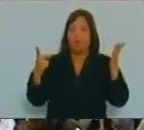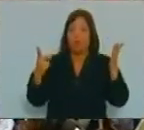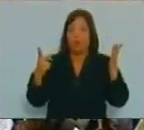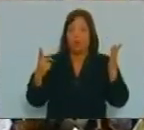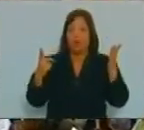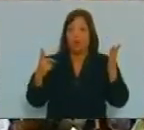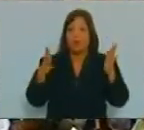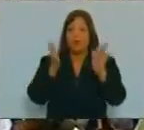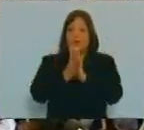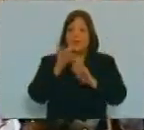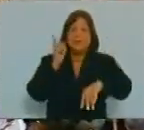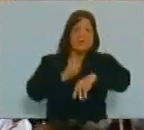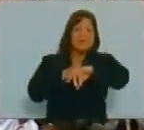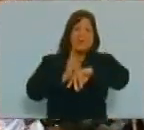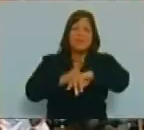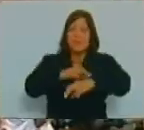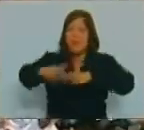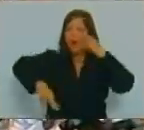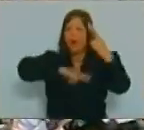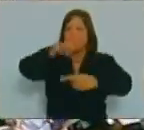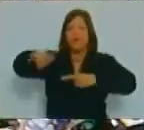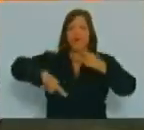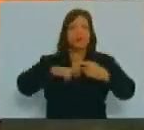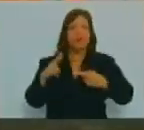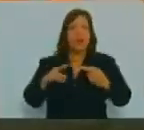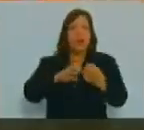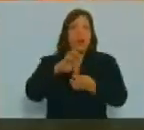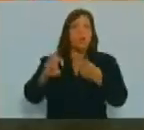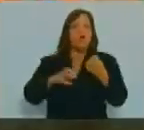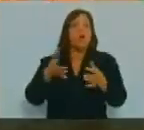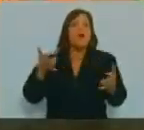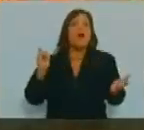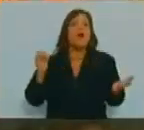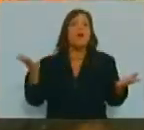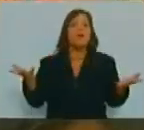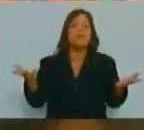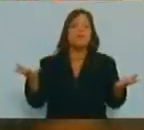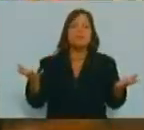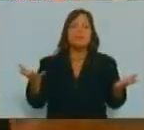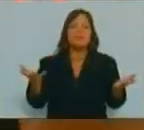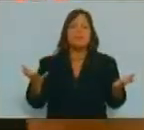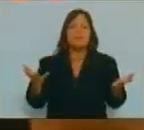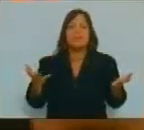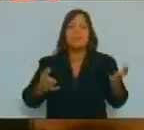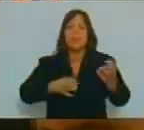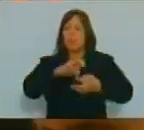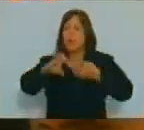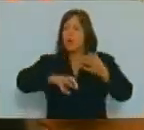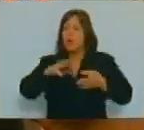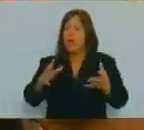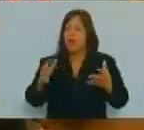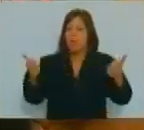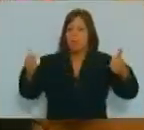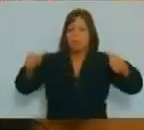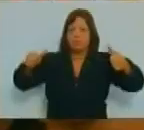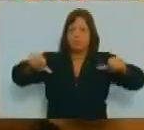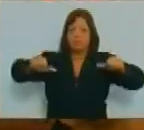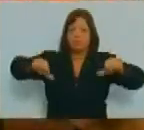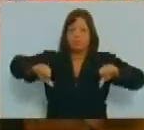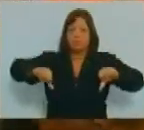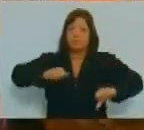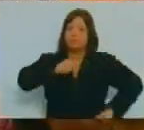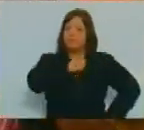los team en todo el tiempo de revolución porque el problema que hay con esa degeneración en que cayó